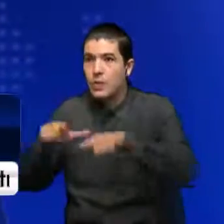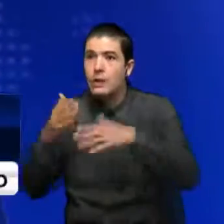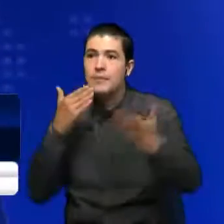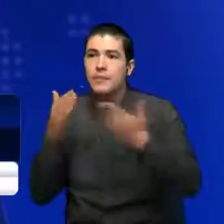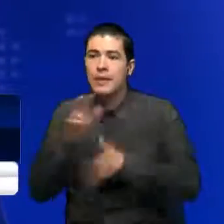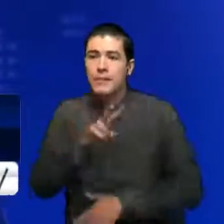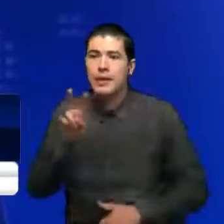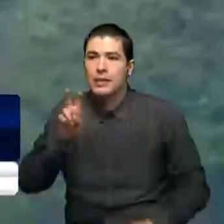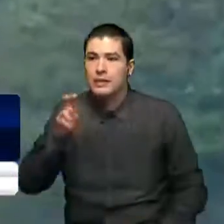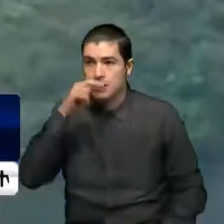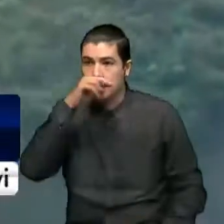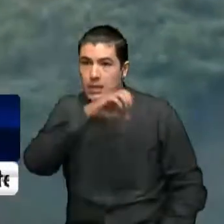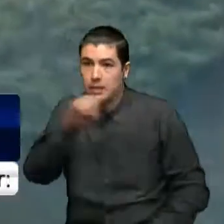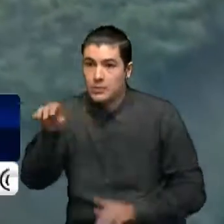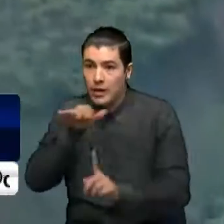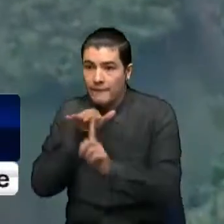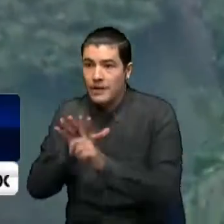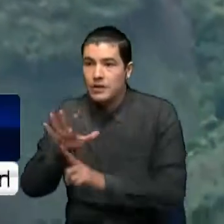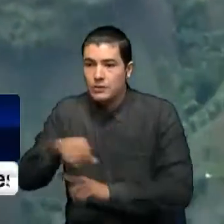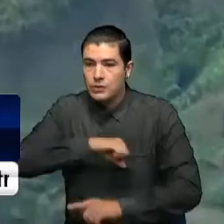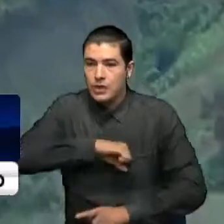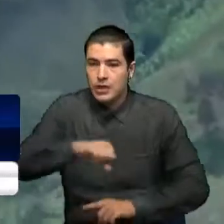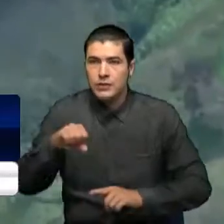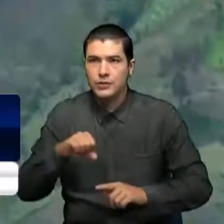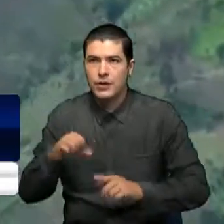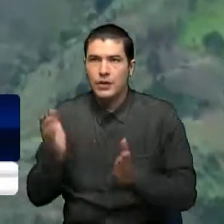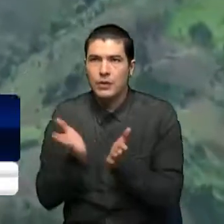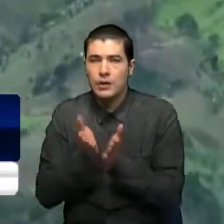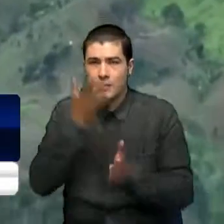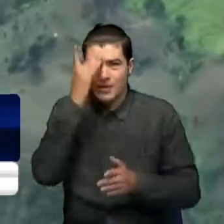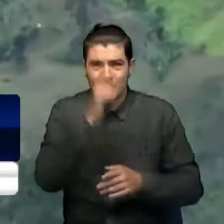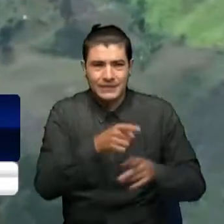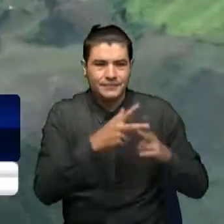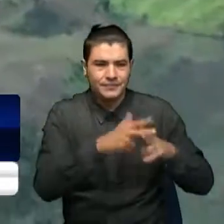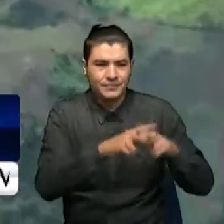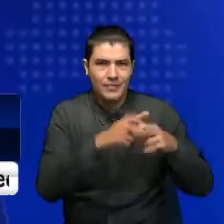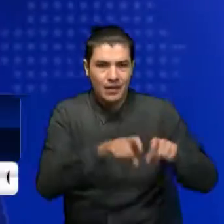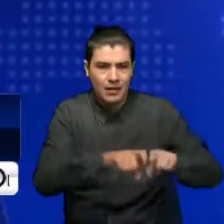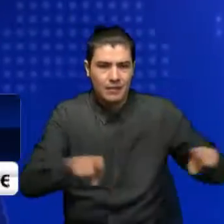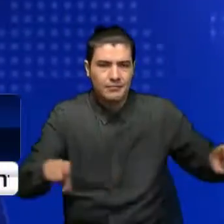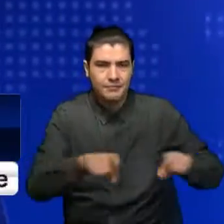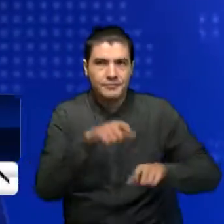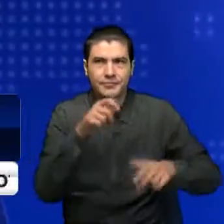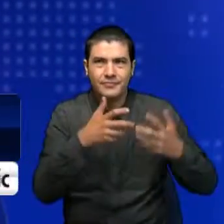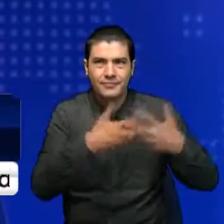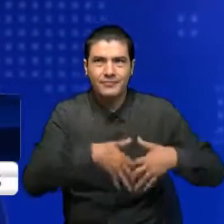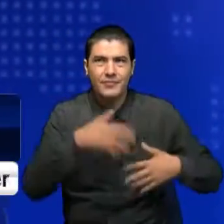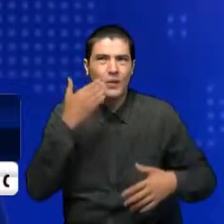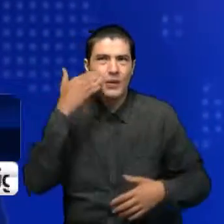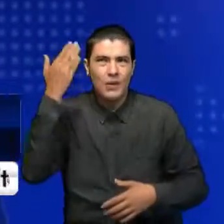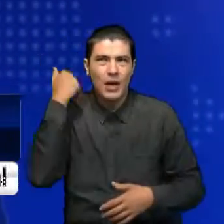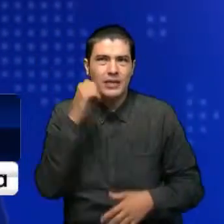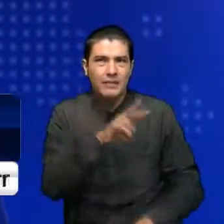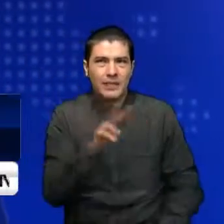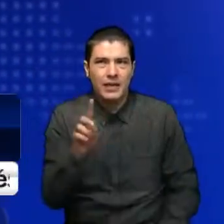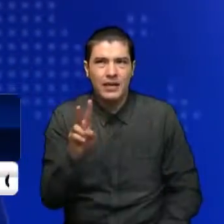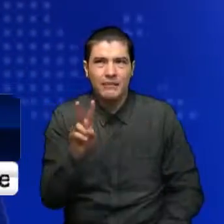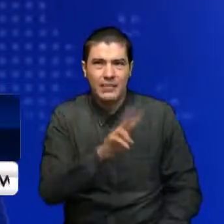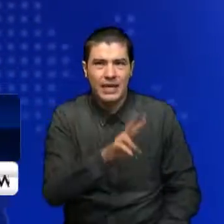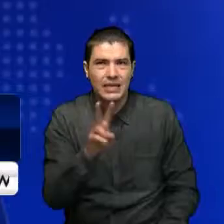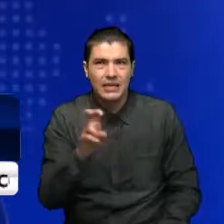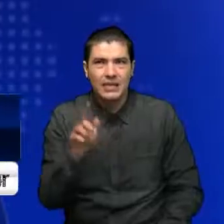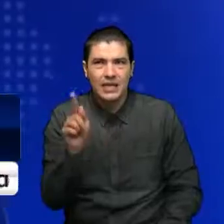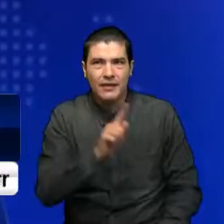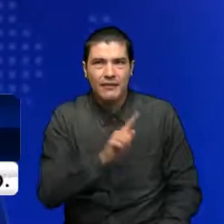están siendo afectados en su derecho a la educación debido a las reparaciones del oleoducto que desarrolla ecopetrol sobre la fisura registrada el 27 de febrero a la altura